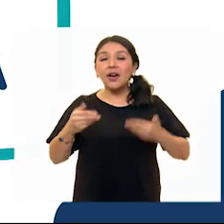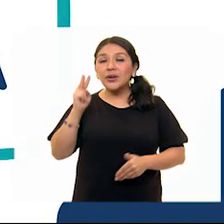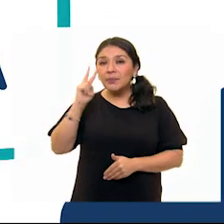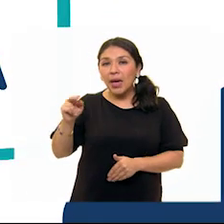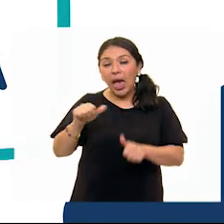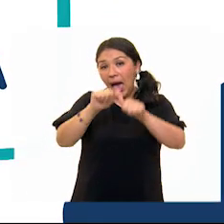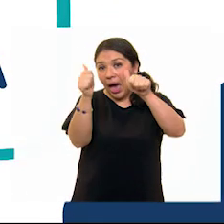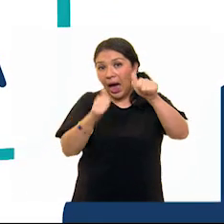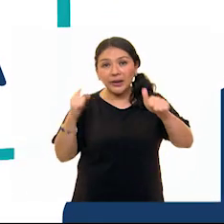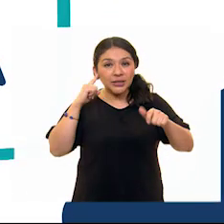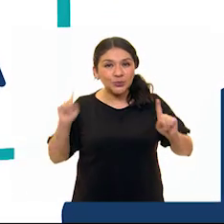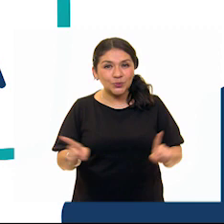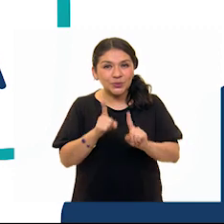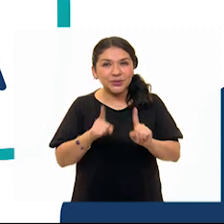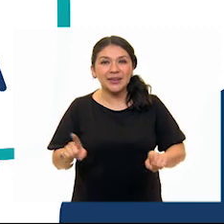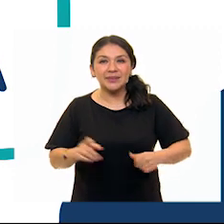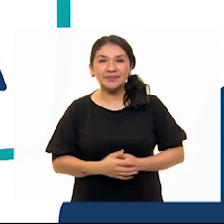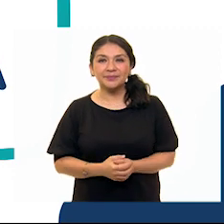continuación, artes, música.